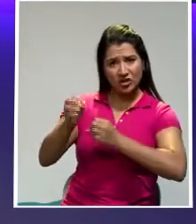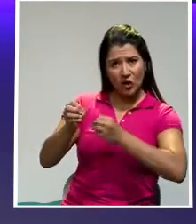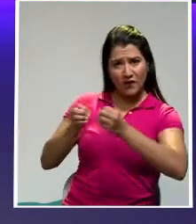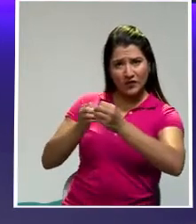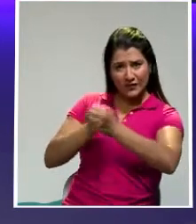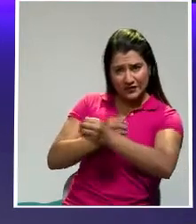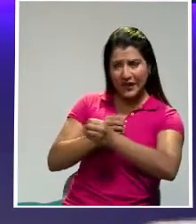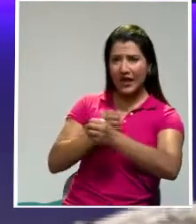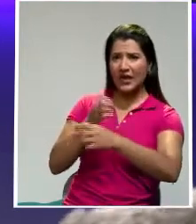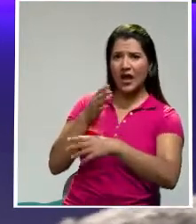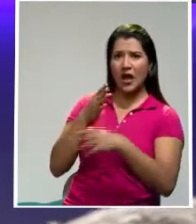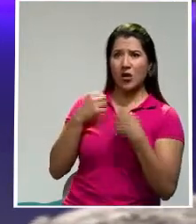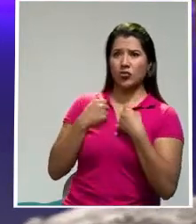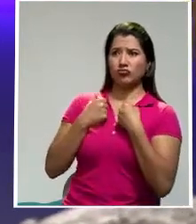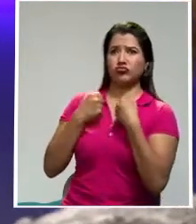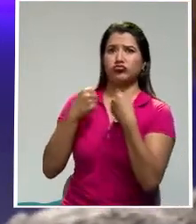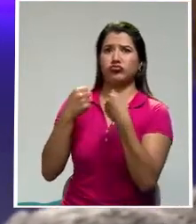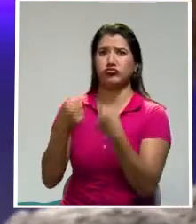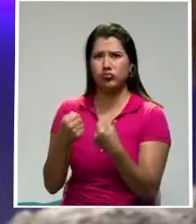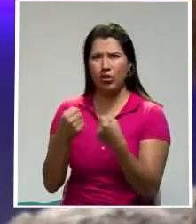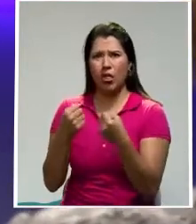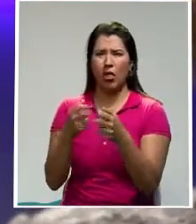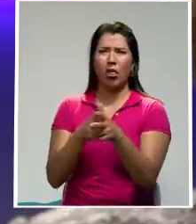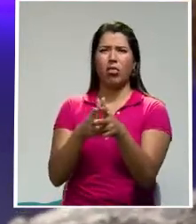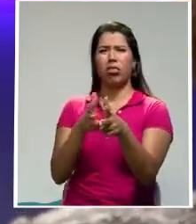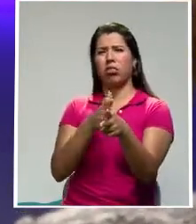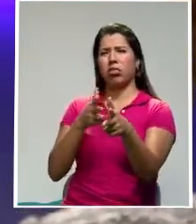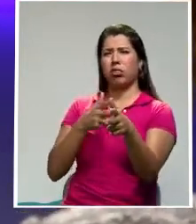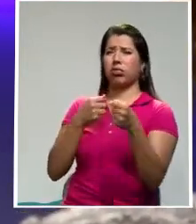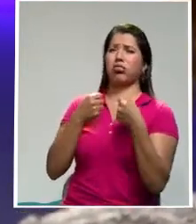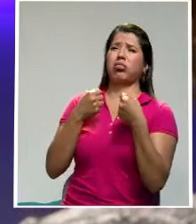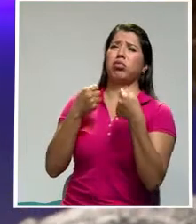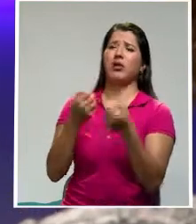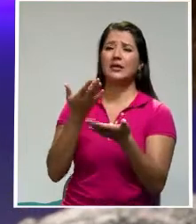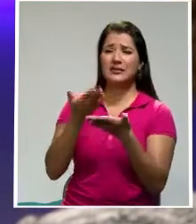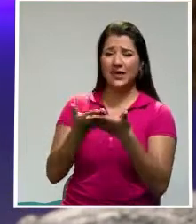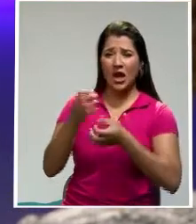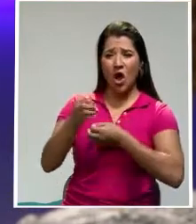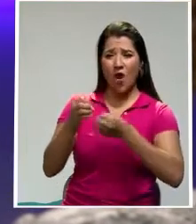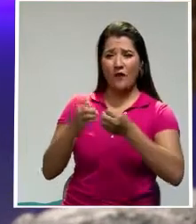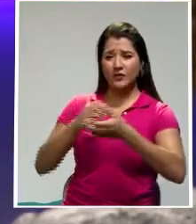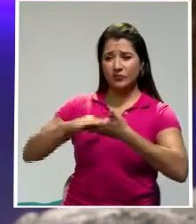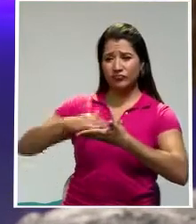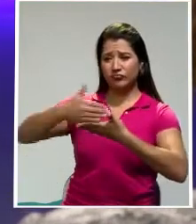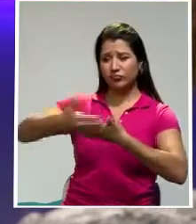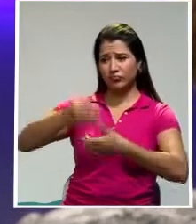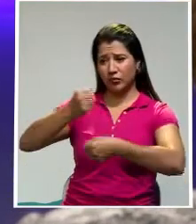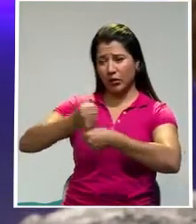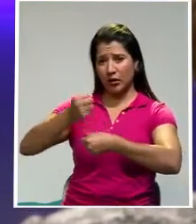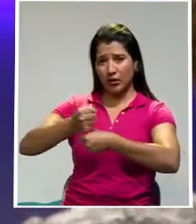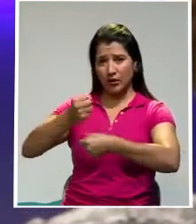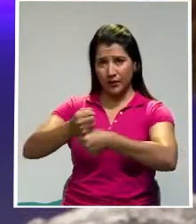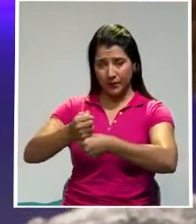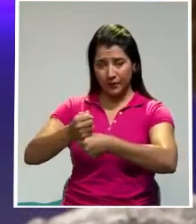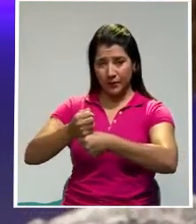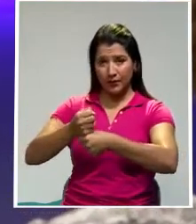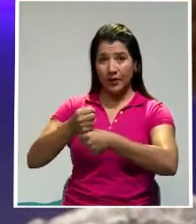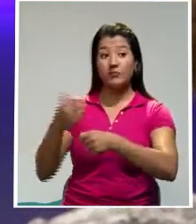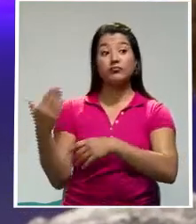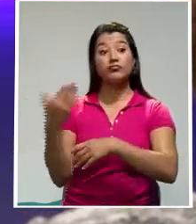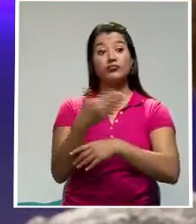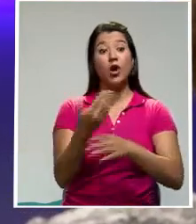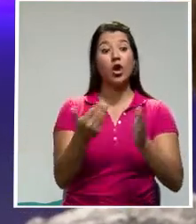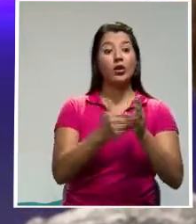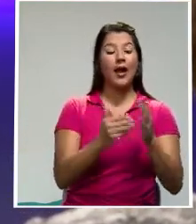ciudades, saturarlas de carros, llegar a una oficina, abrir una computadora, ponernos a trabajar, volver a